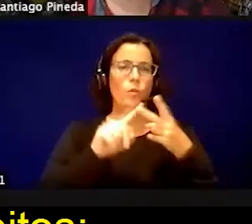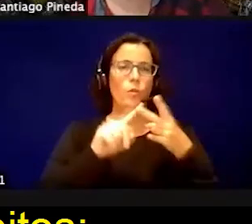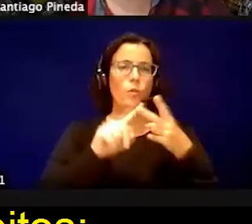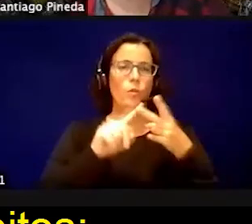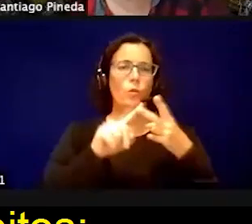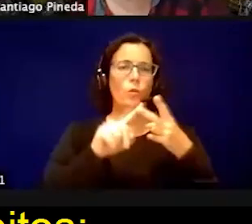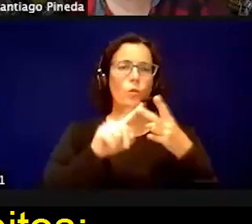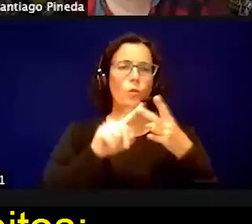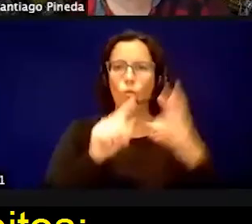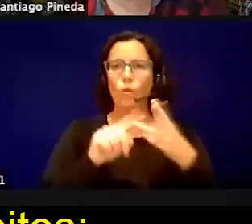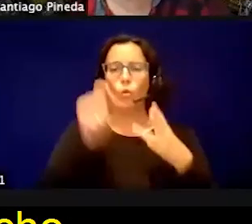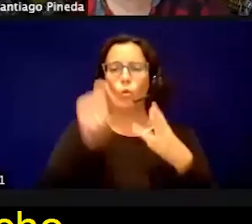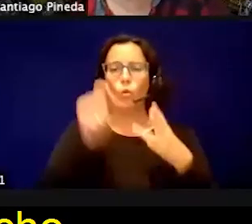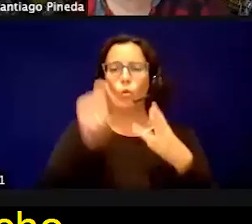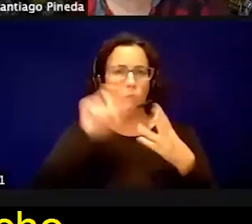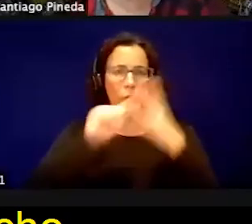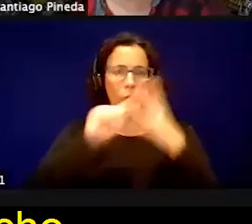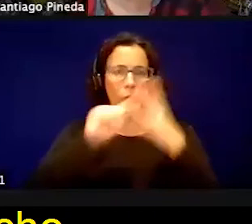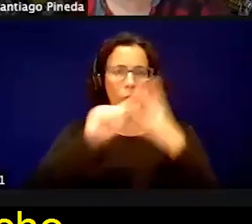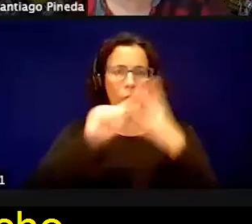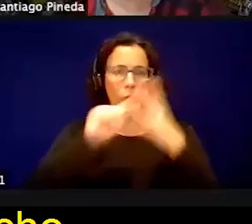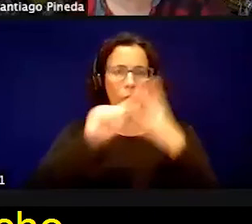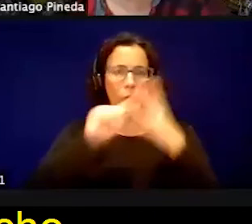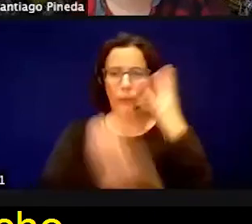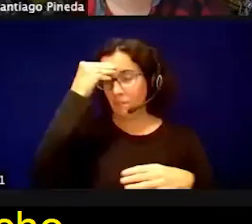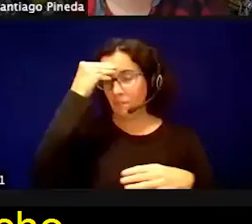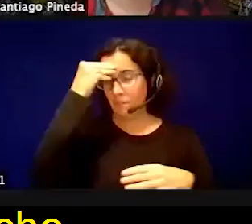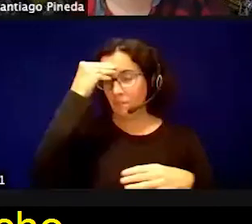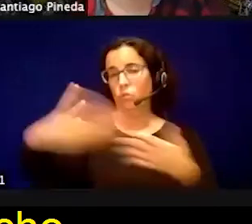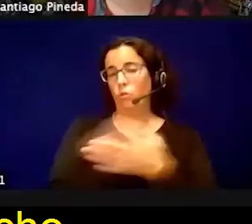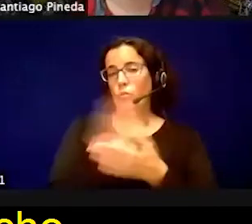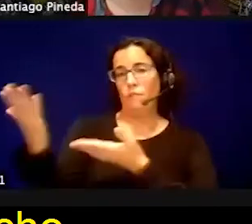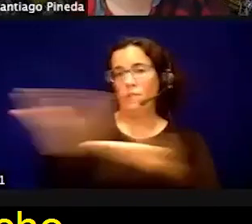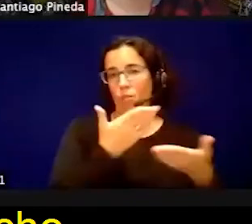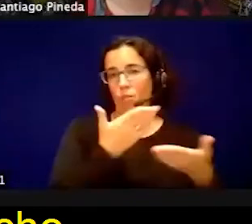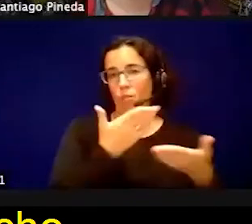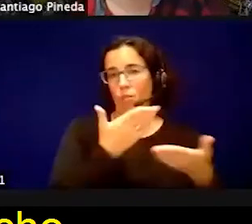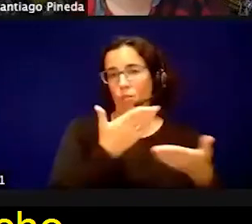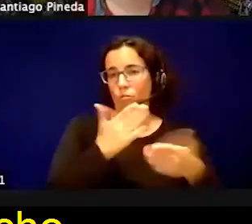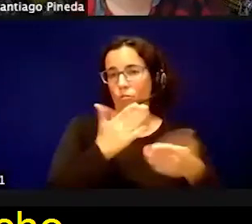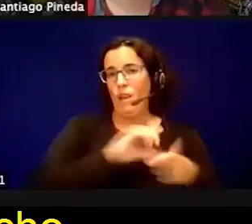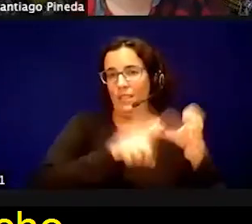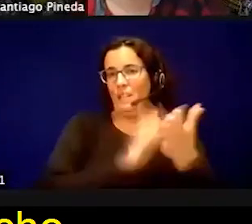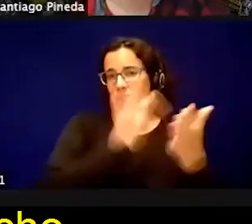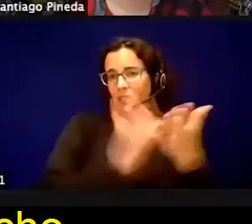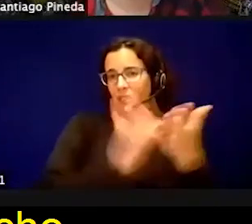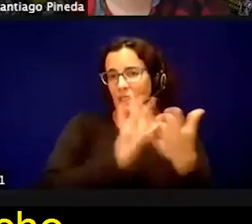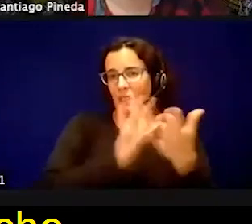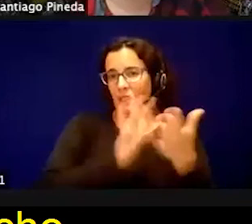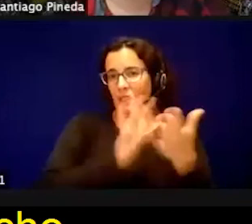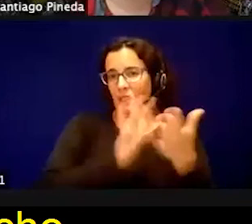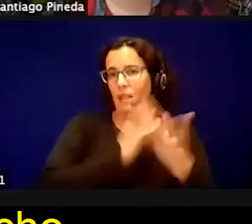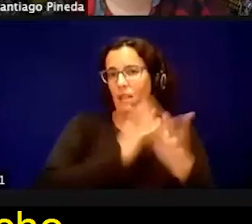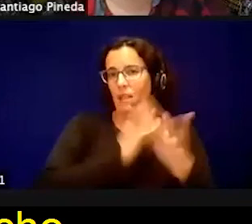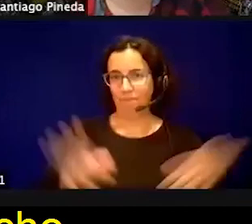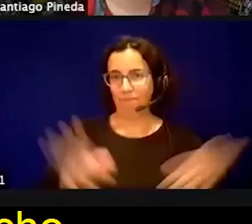y que yo creo que estáis todos invitados a inscribiros y a recibir dicho boletín de innovación. También os